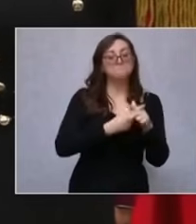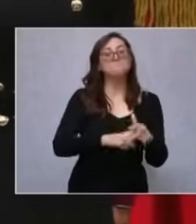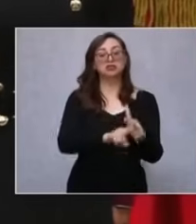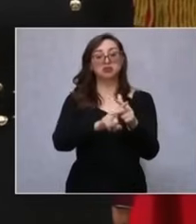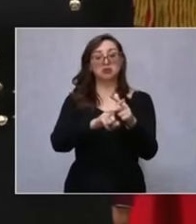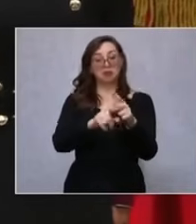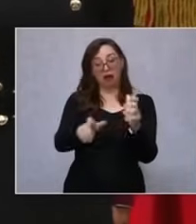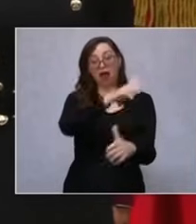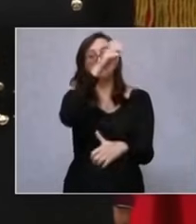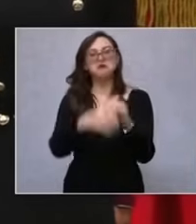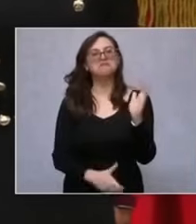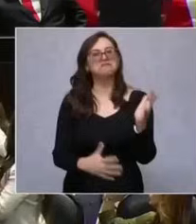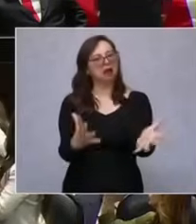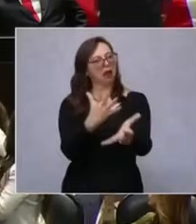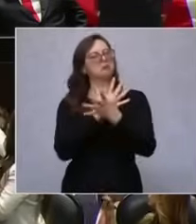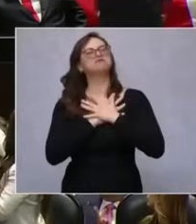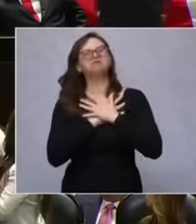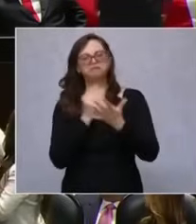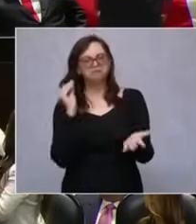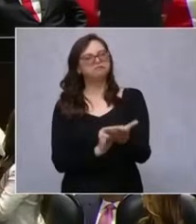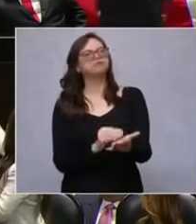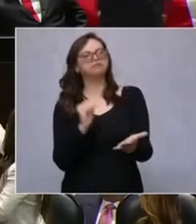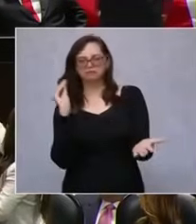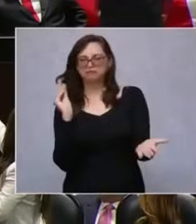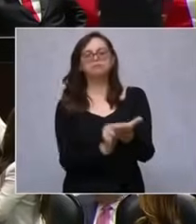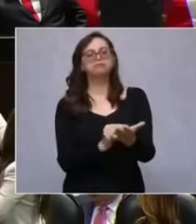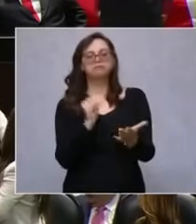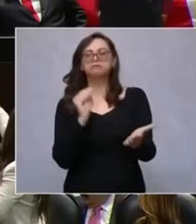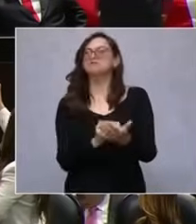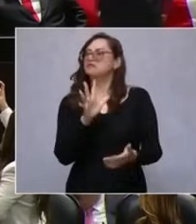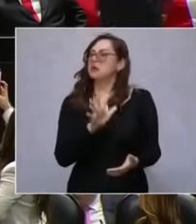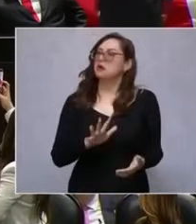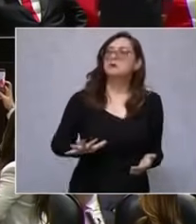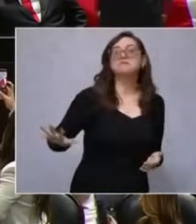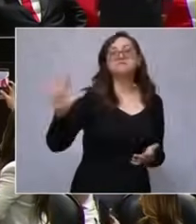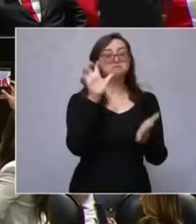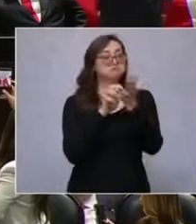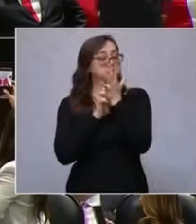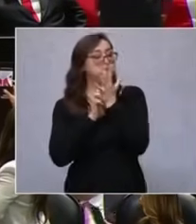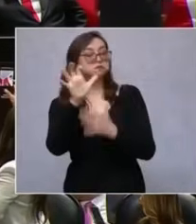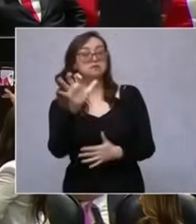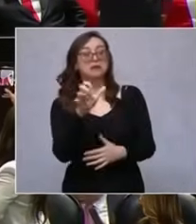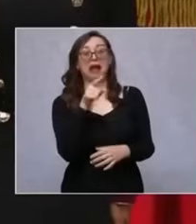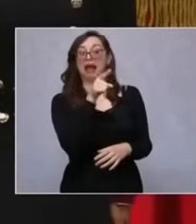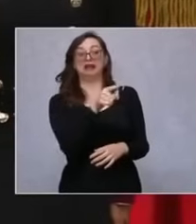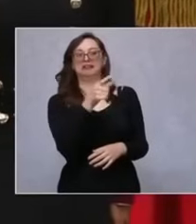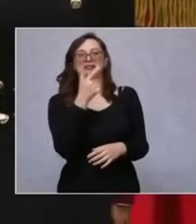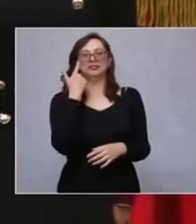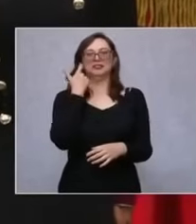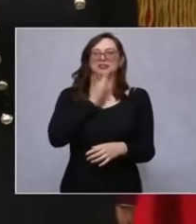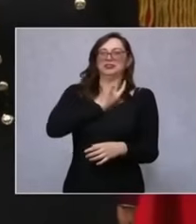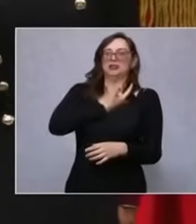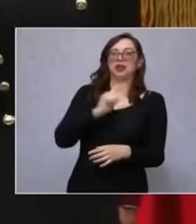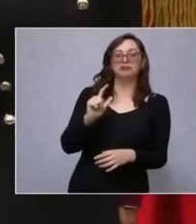amor de su pueblo. Wow. Y para millones, aunque a él no le gusta que se lo digan, el